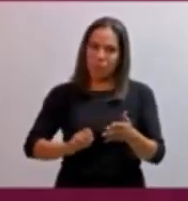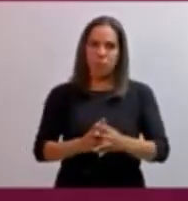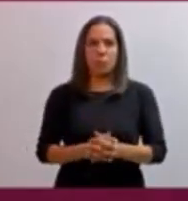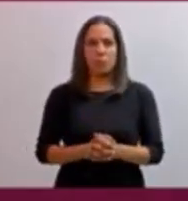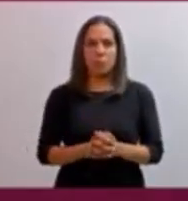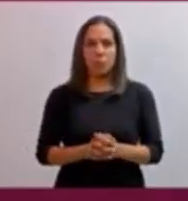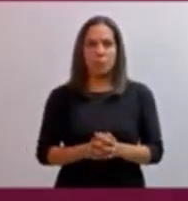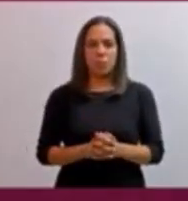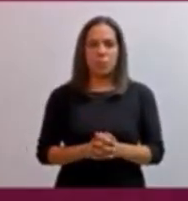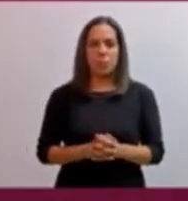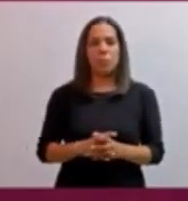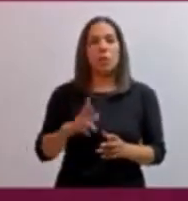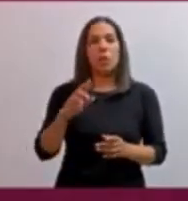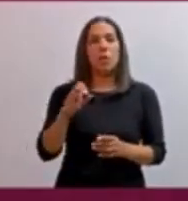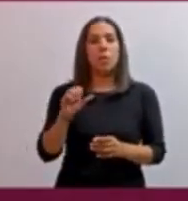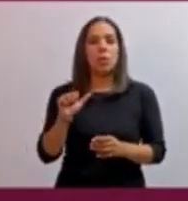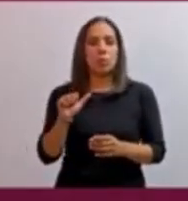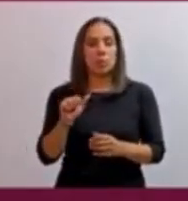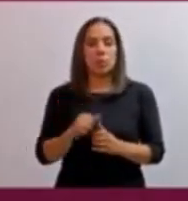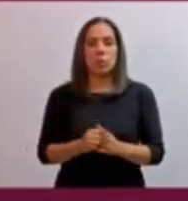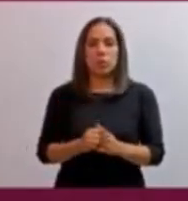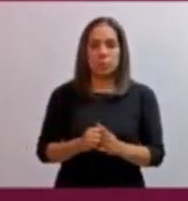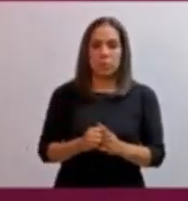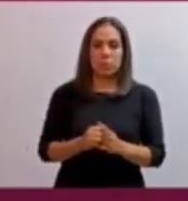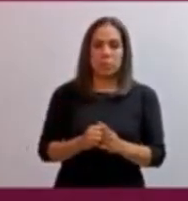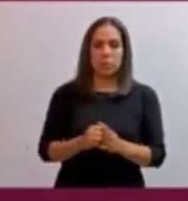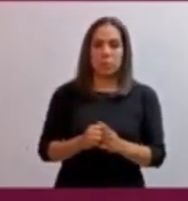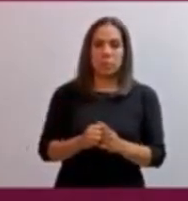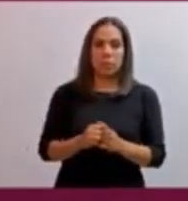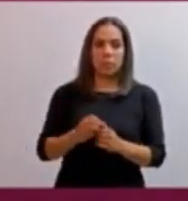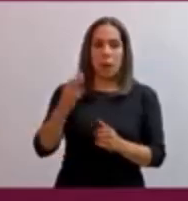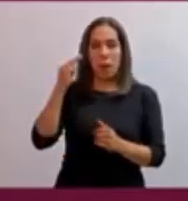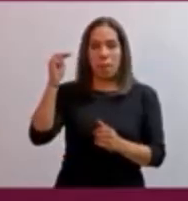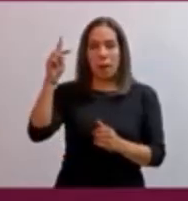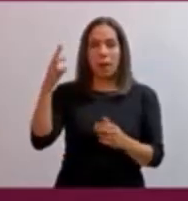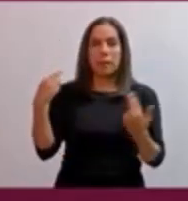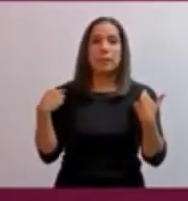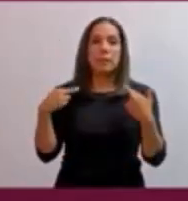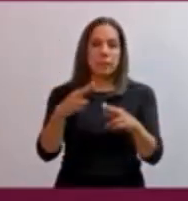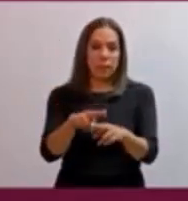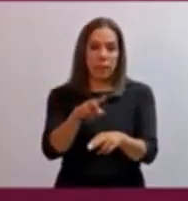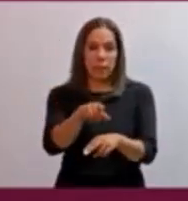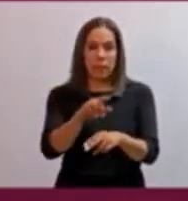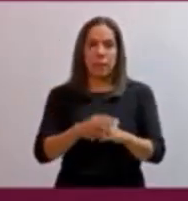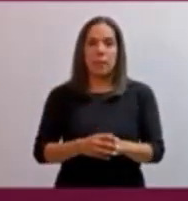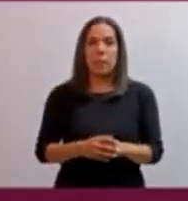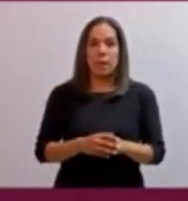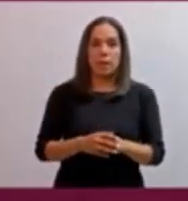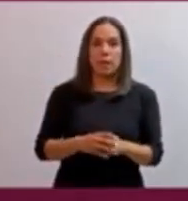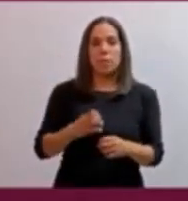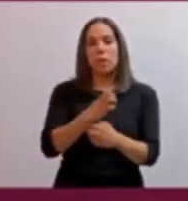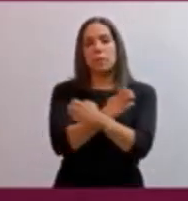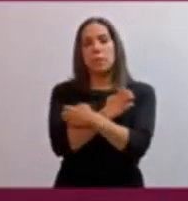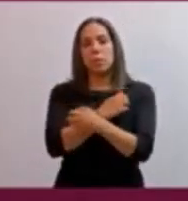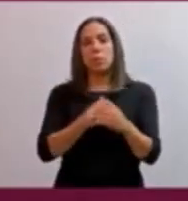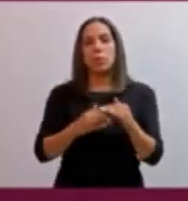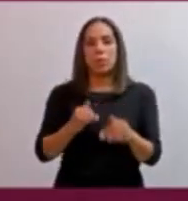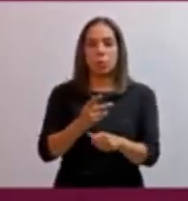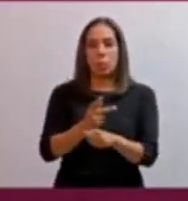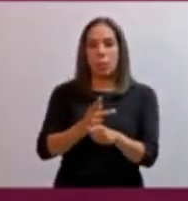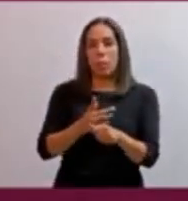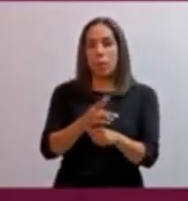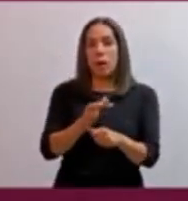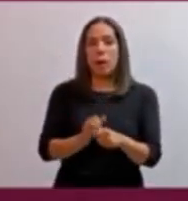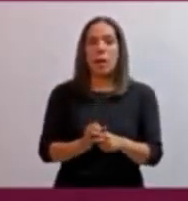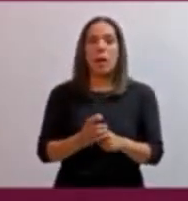Rosa Irene Ruiz Cabañas Velázquez. Es profesora de Educación Primaria por la Benemérita Escuela Normal de